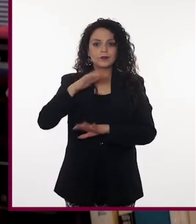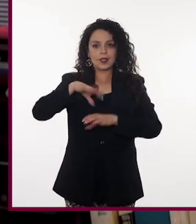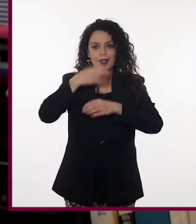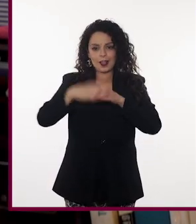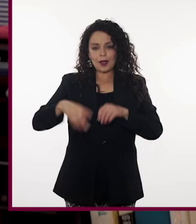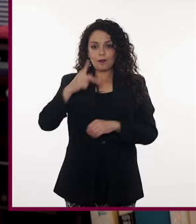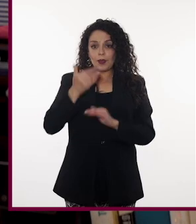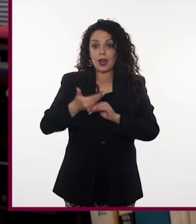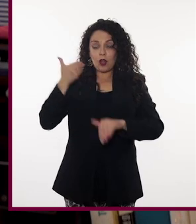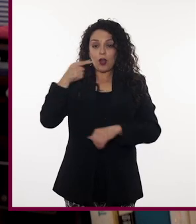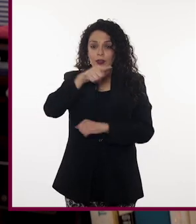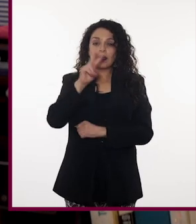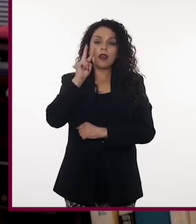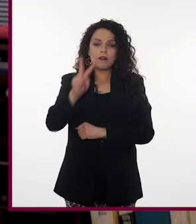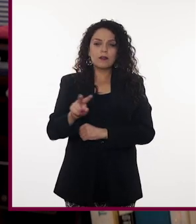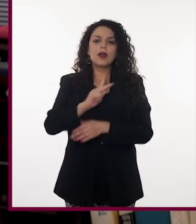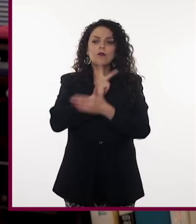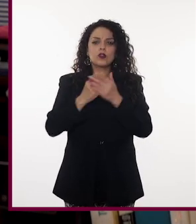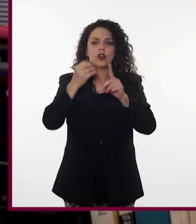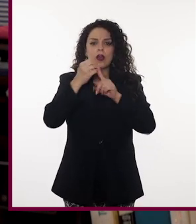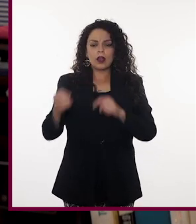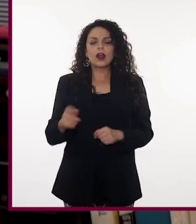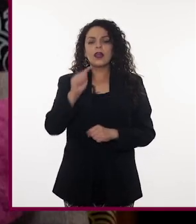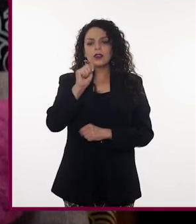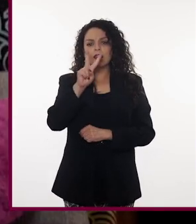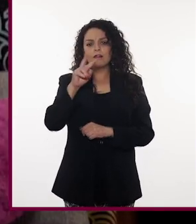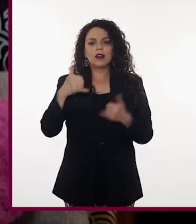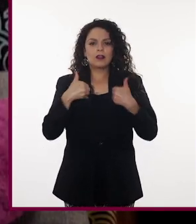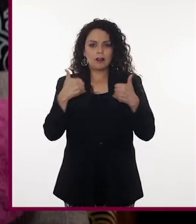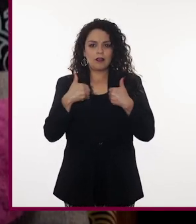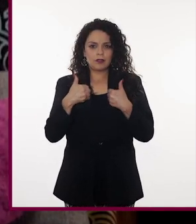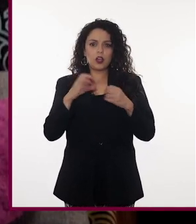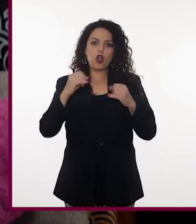los programas de Jóvenes en Casa en nuestra página